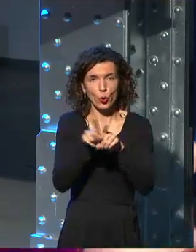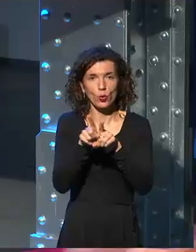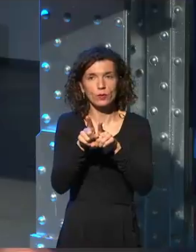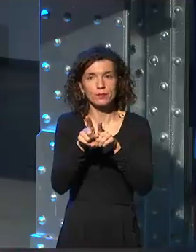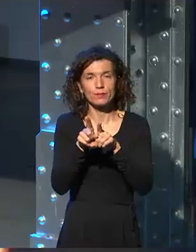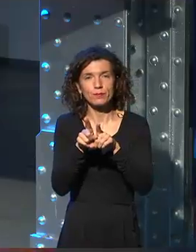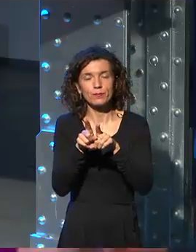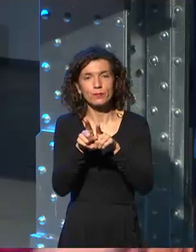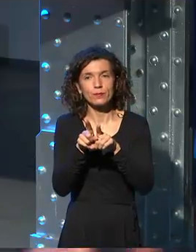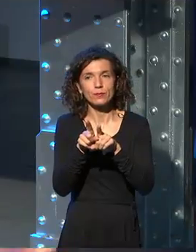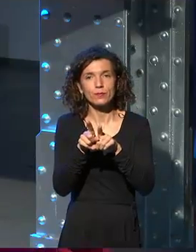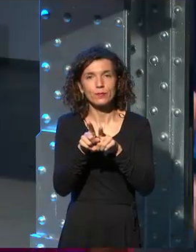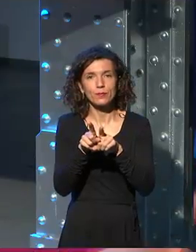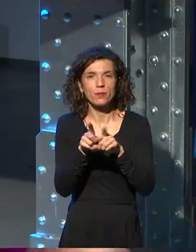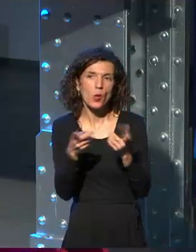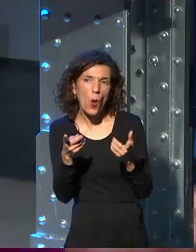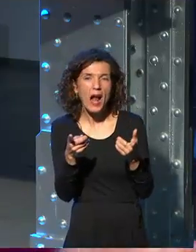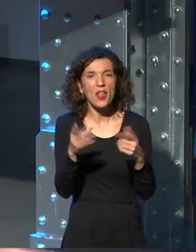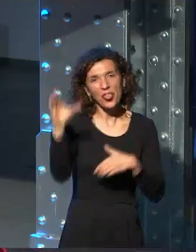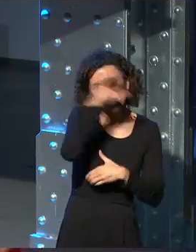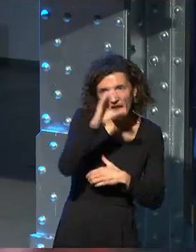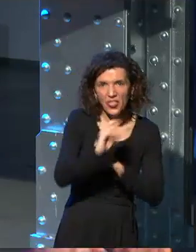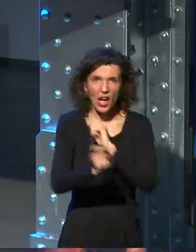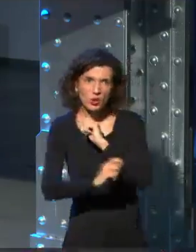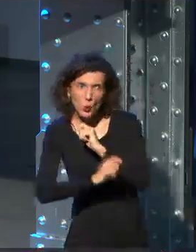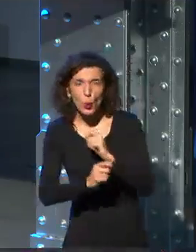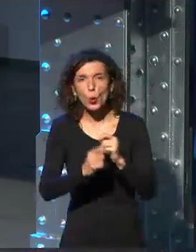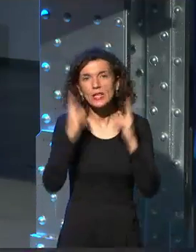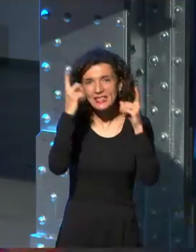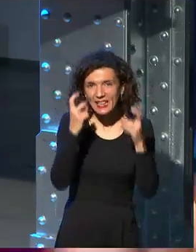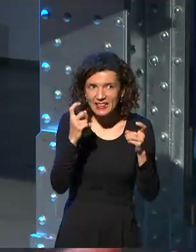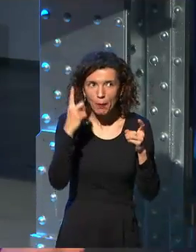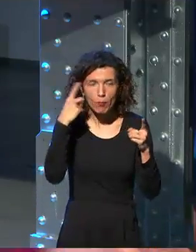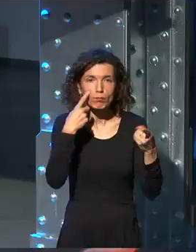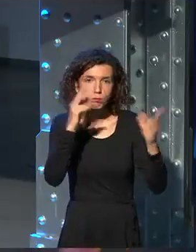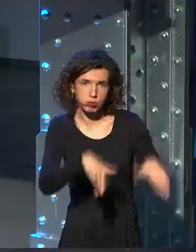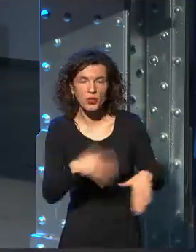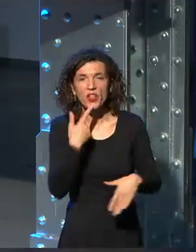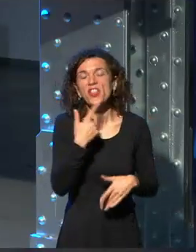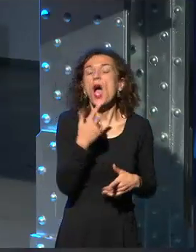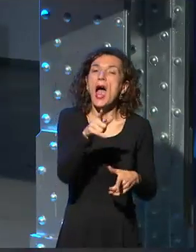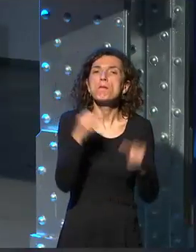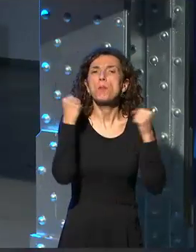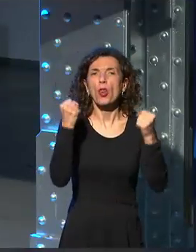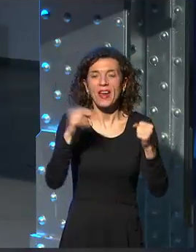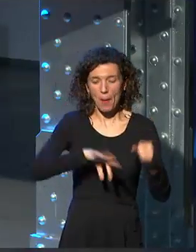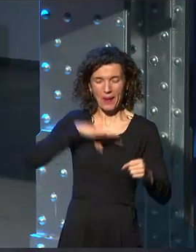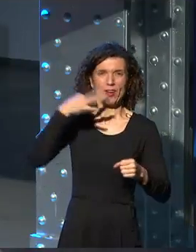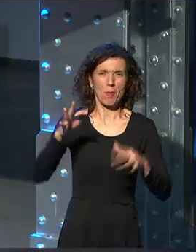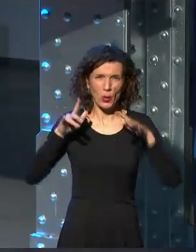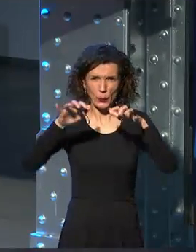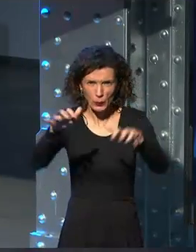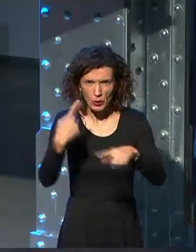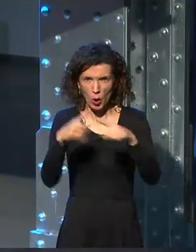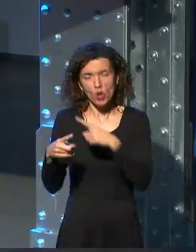desvelar esta pseudociencia y pseudomagia de personas que dicen tener poderes paranormales y demás. Entonces, él